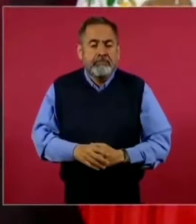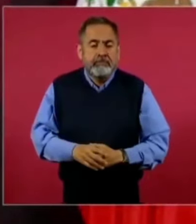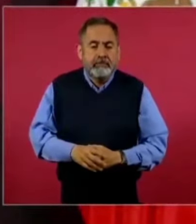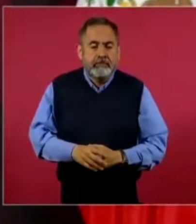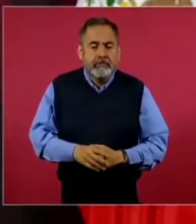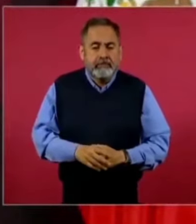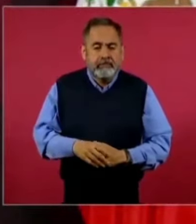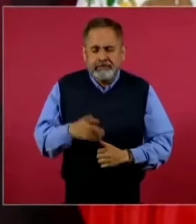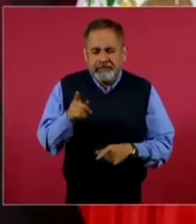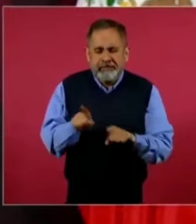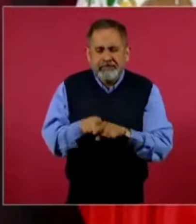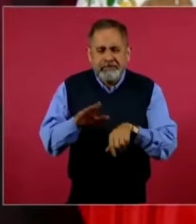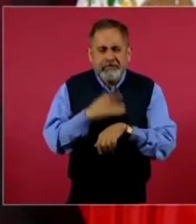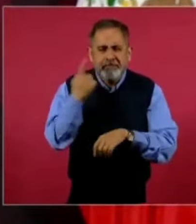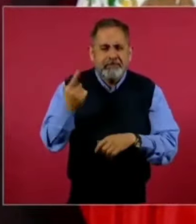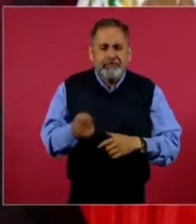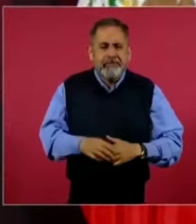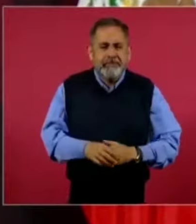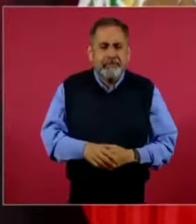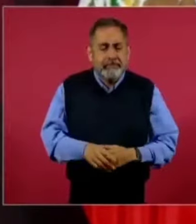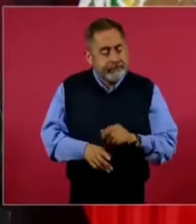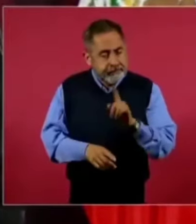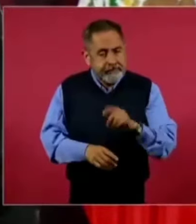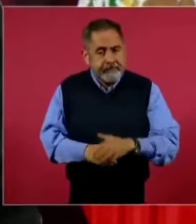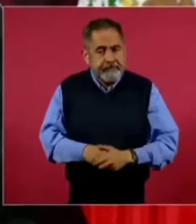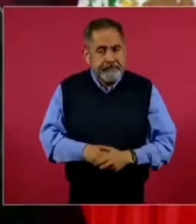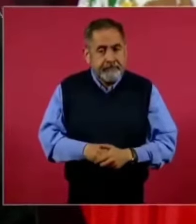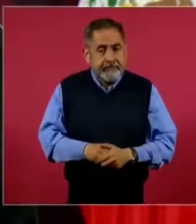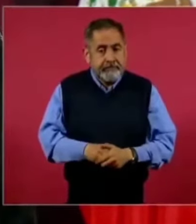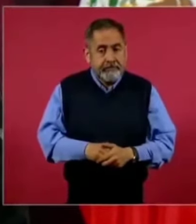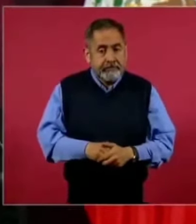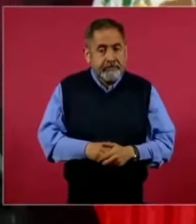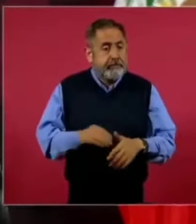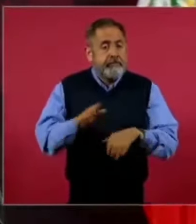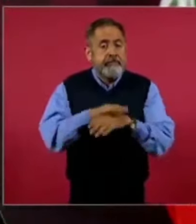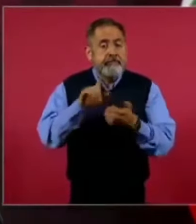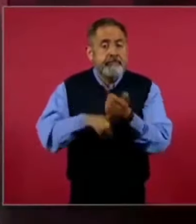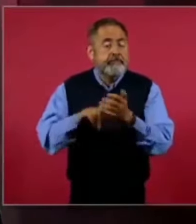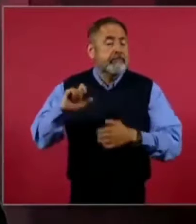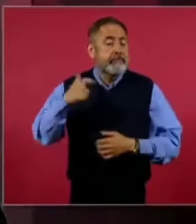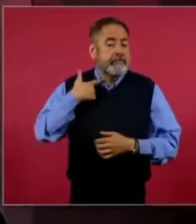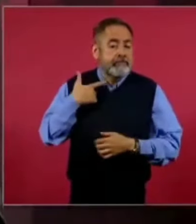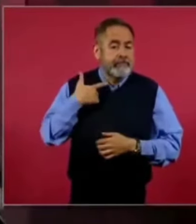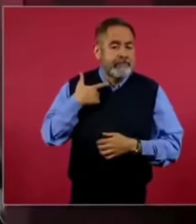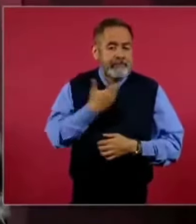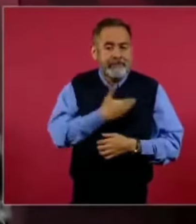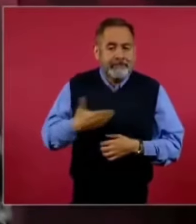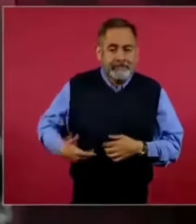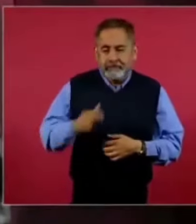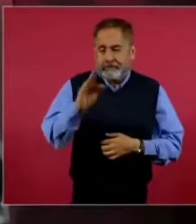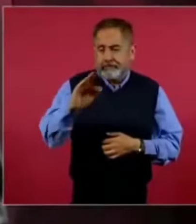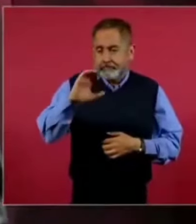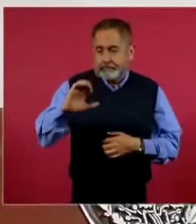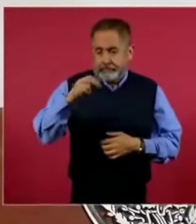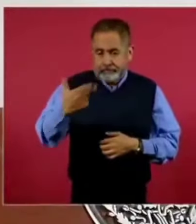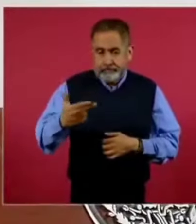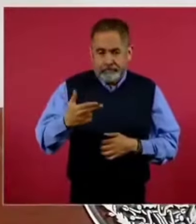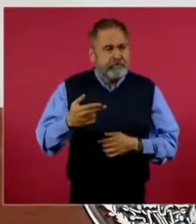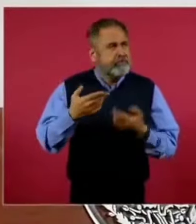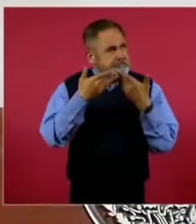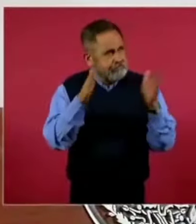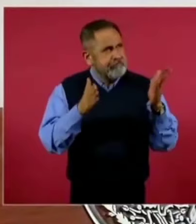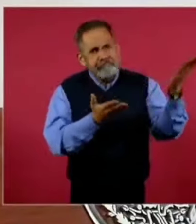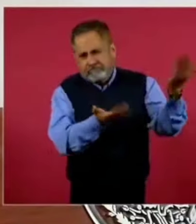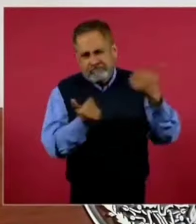Además de eso, ¿por qué? Ah, porque cuando Calderón les abrió la puerta de par en par,